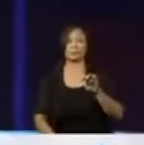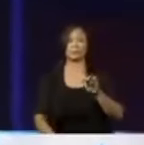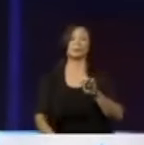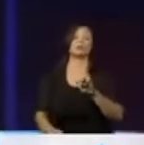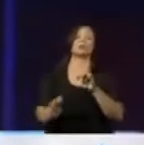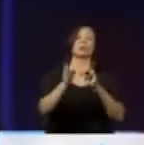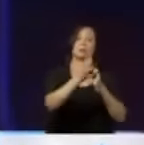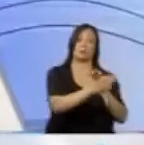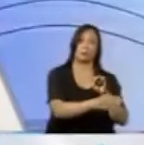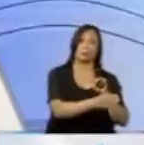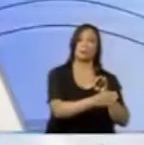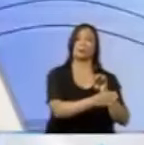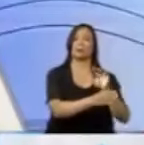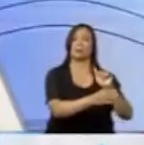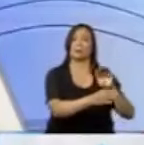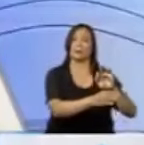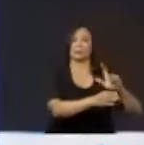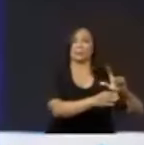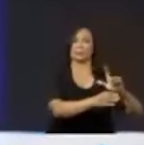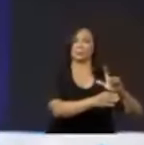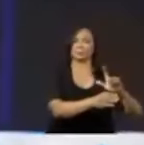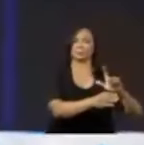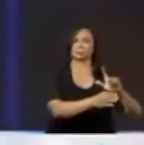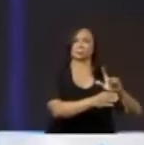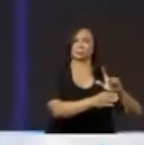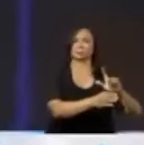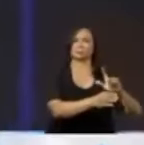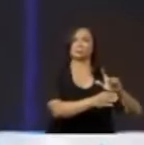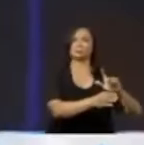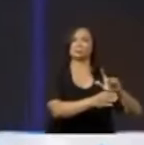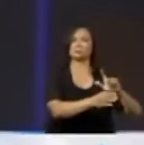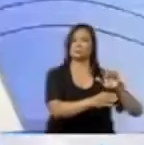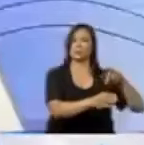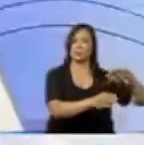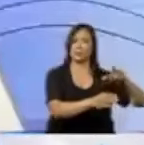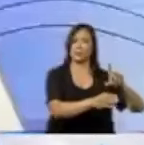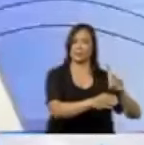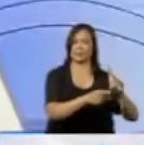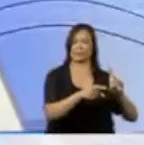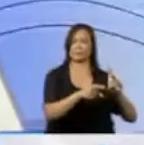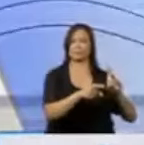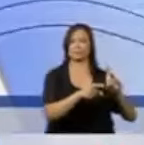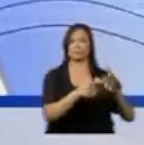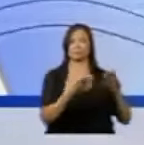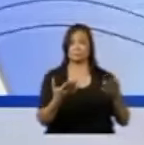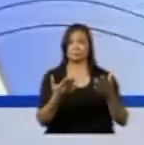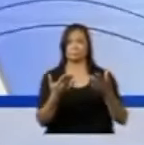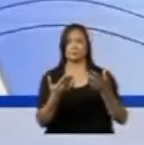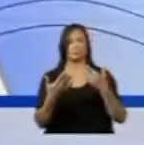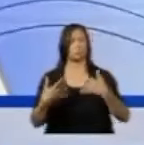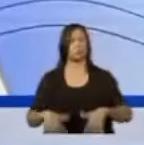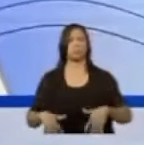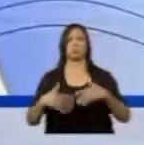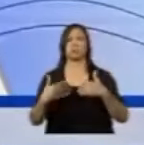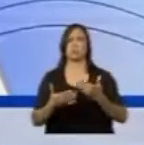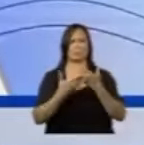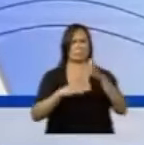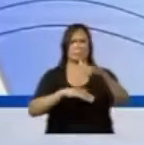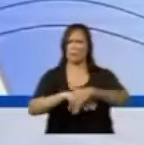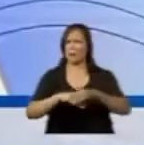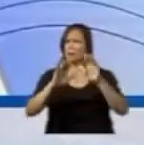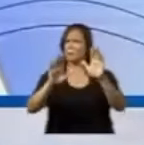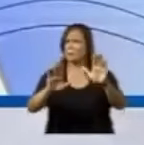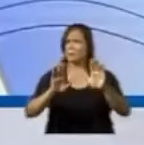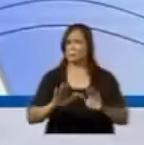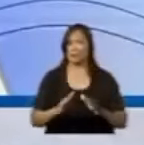Revolucionario Moderno y el candidato Abel Martínez por el Partido de la Liberación Dominicana. Una gran noche. Definitivamente,